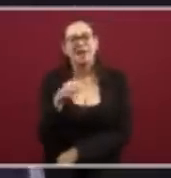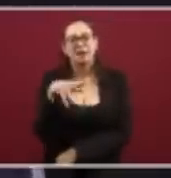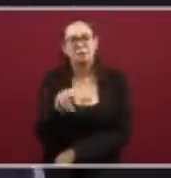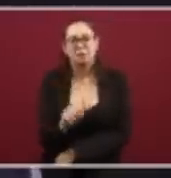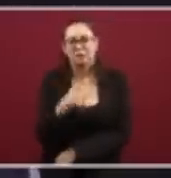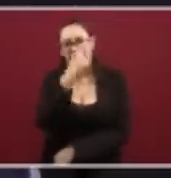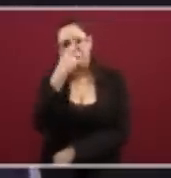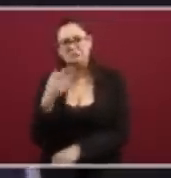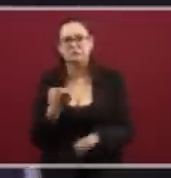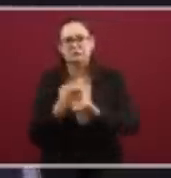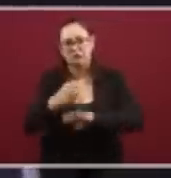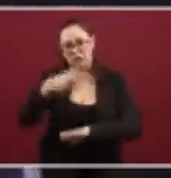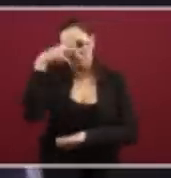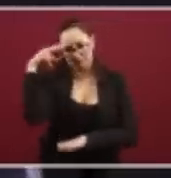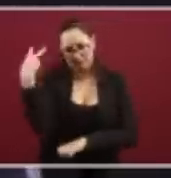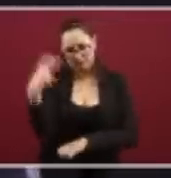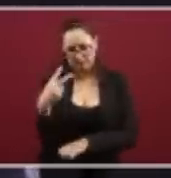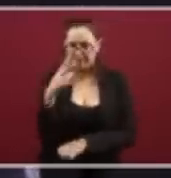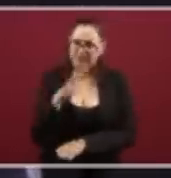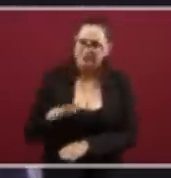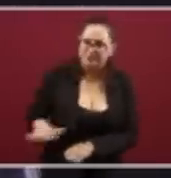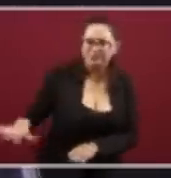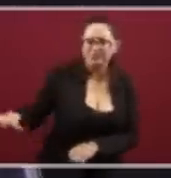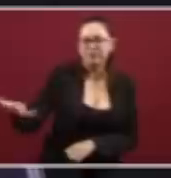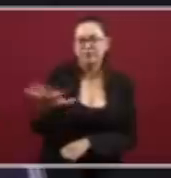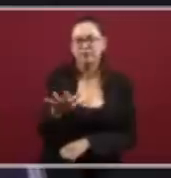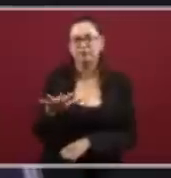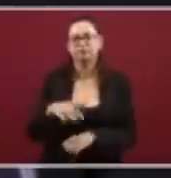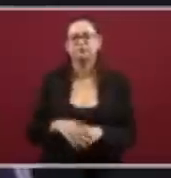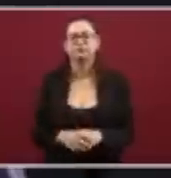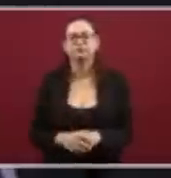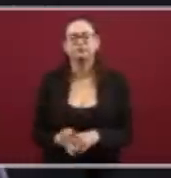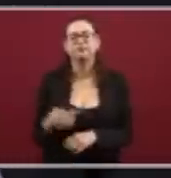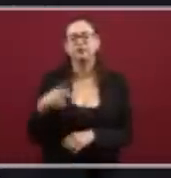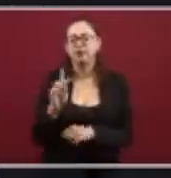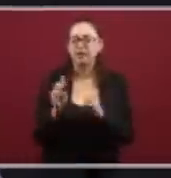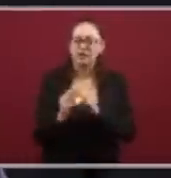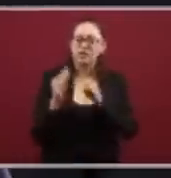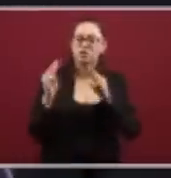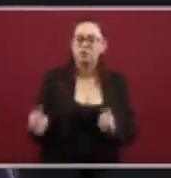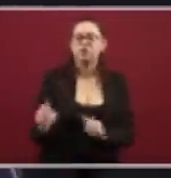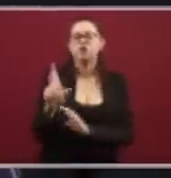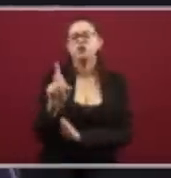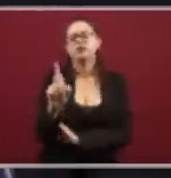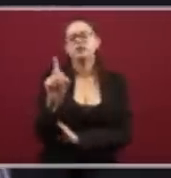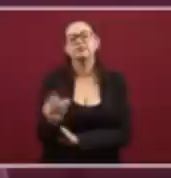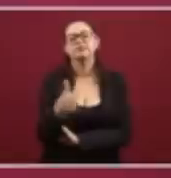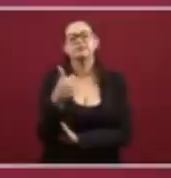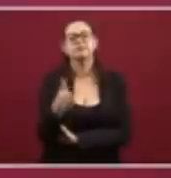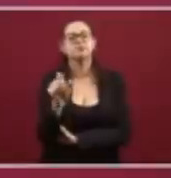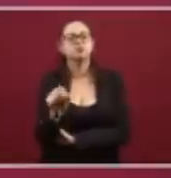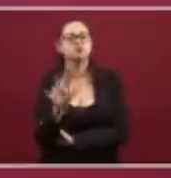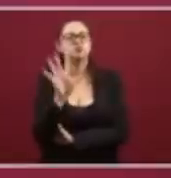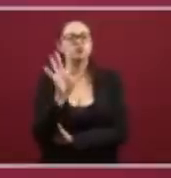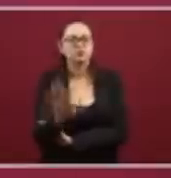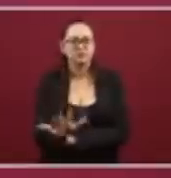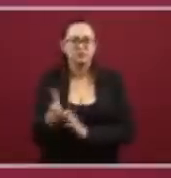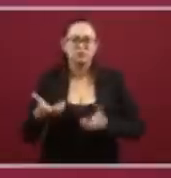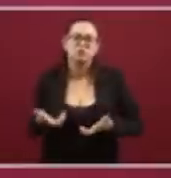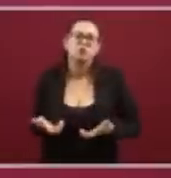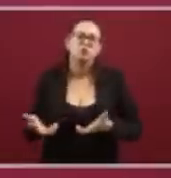mexico se encuentra ubicado a la altura del kilómetro treinta y 6.5 de la carretera méxico-toluca